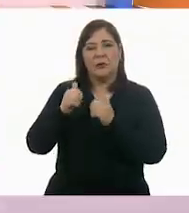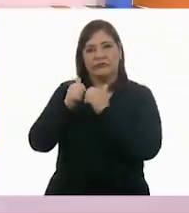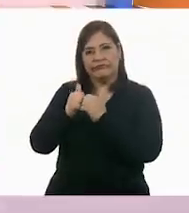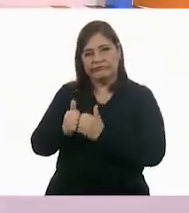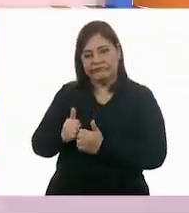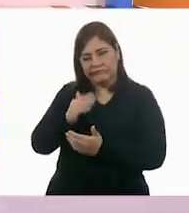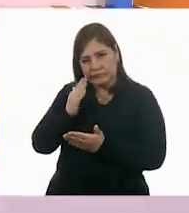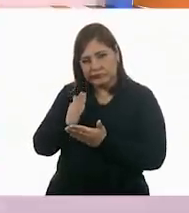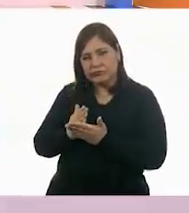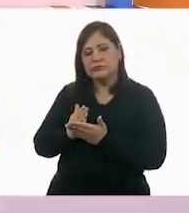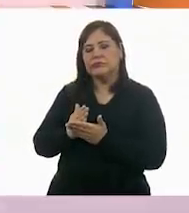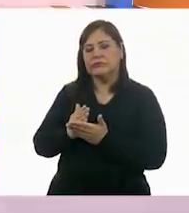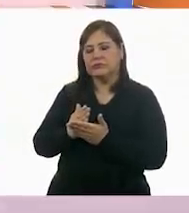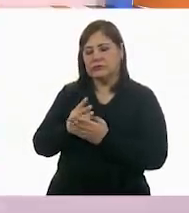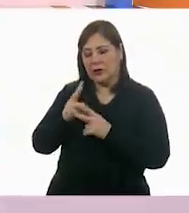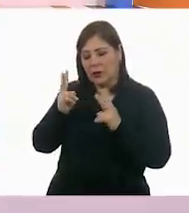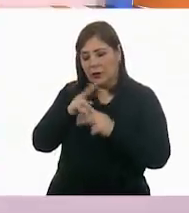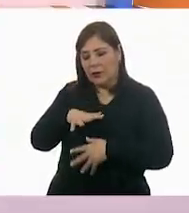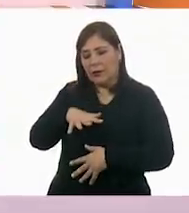Paramos y